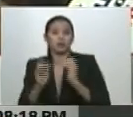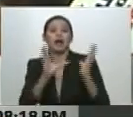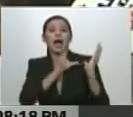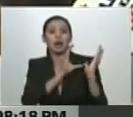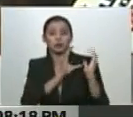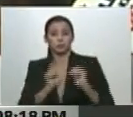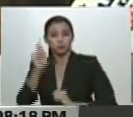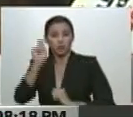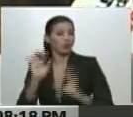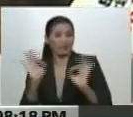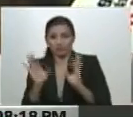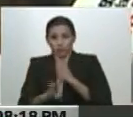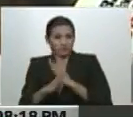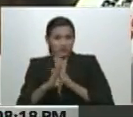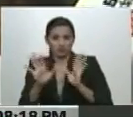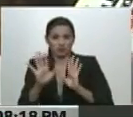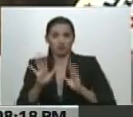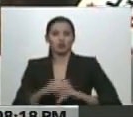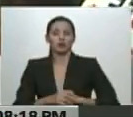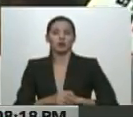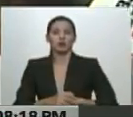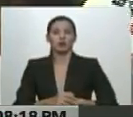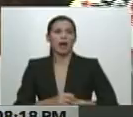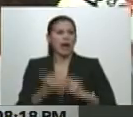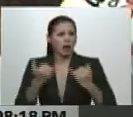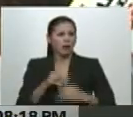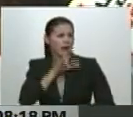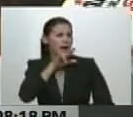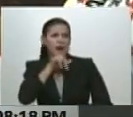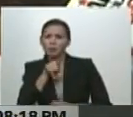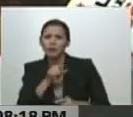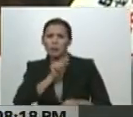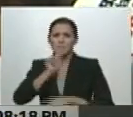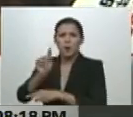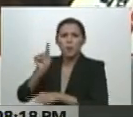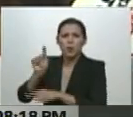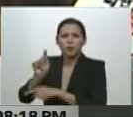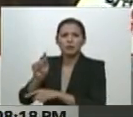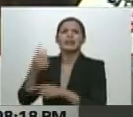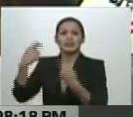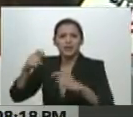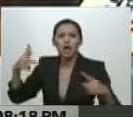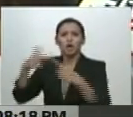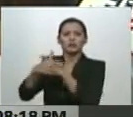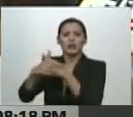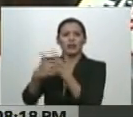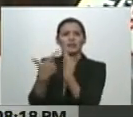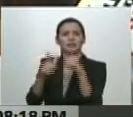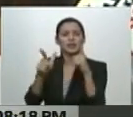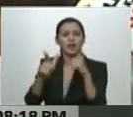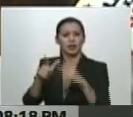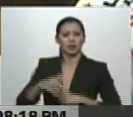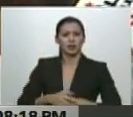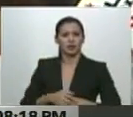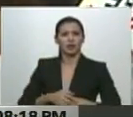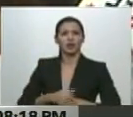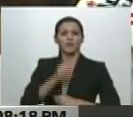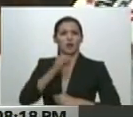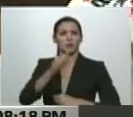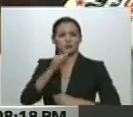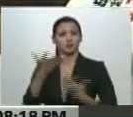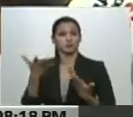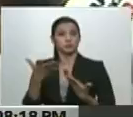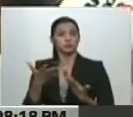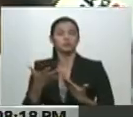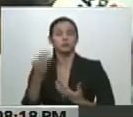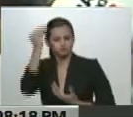para legislar, es simplemente para agredir y tratar de cercenar la libertad de expresión. Esto es una reflexión para todos, es